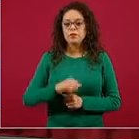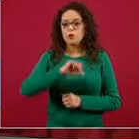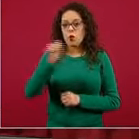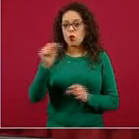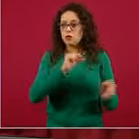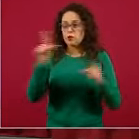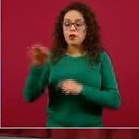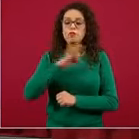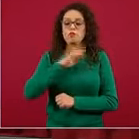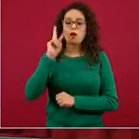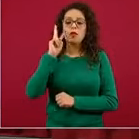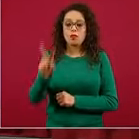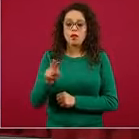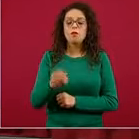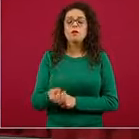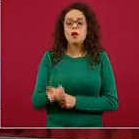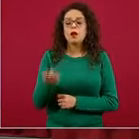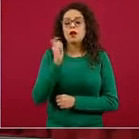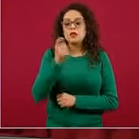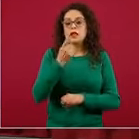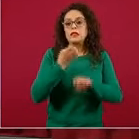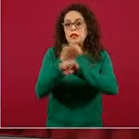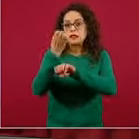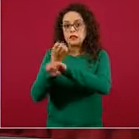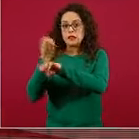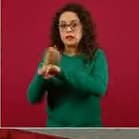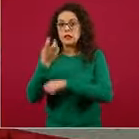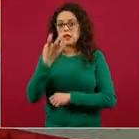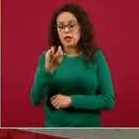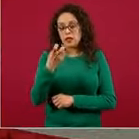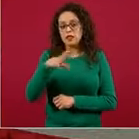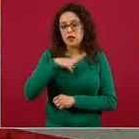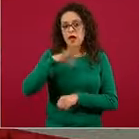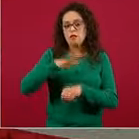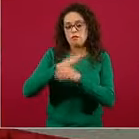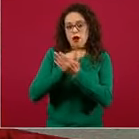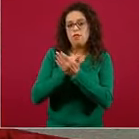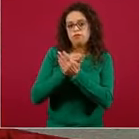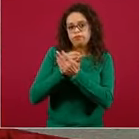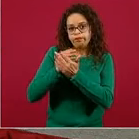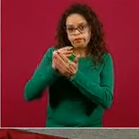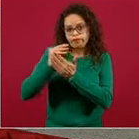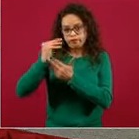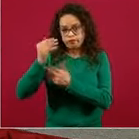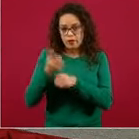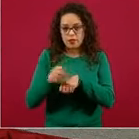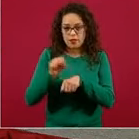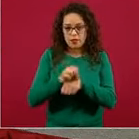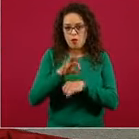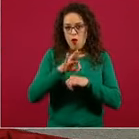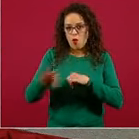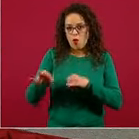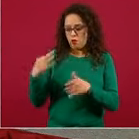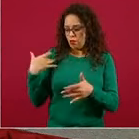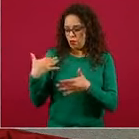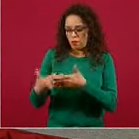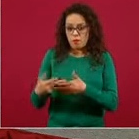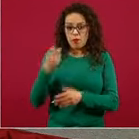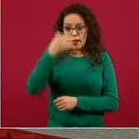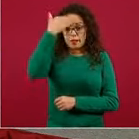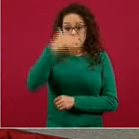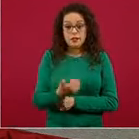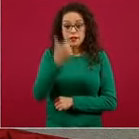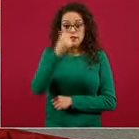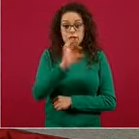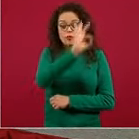están contribuyendo a este ascenso de las últimas semanas. Así también sabemos que el 6% de este